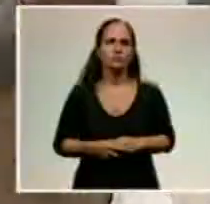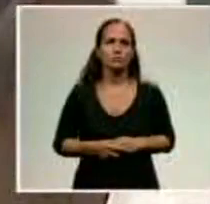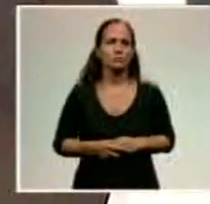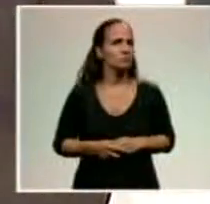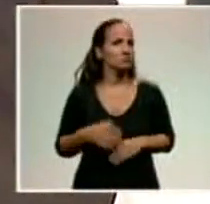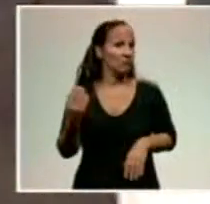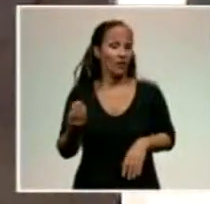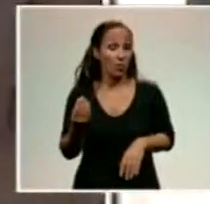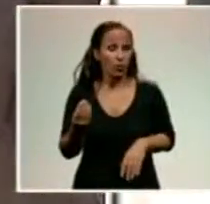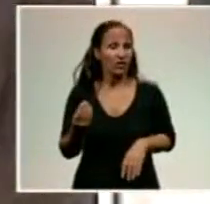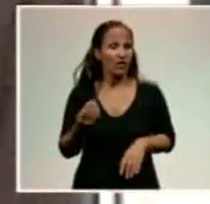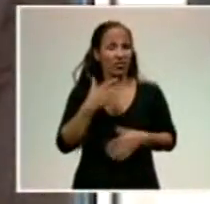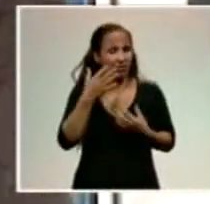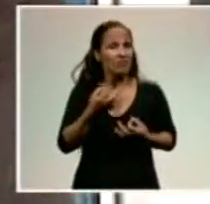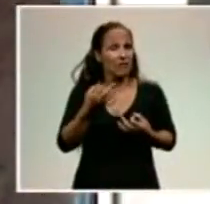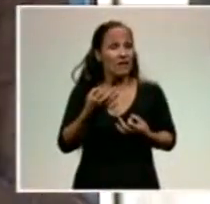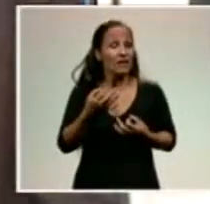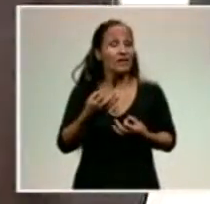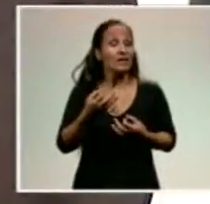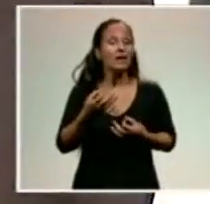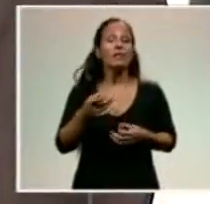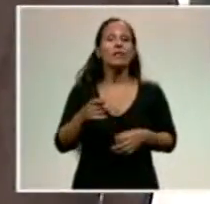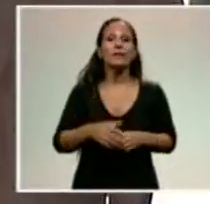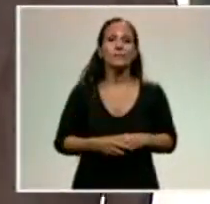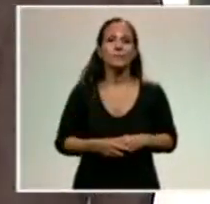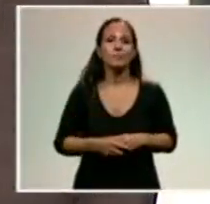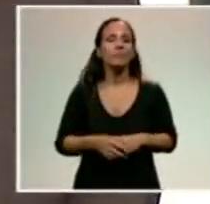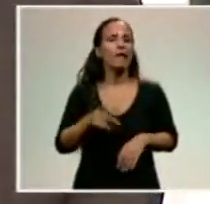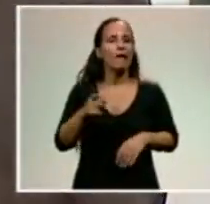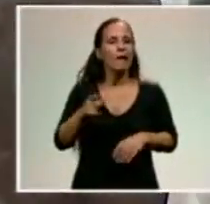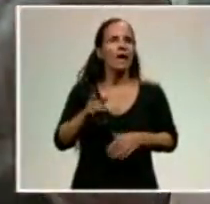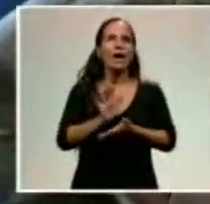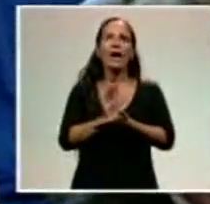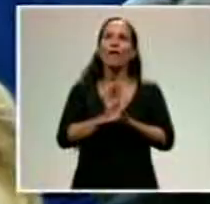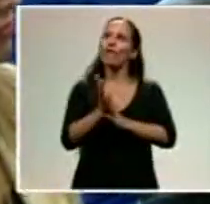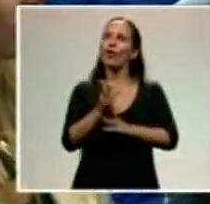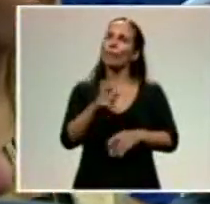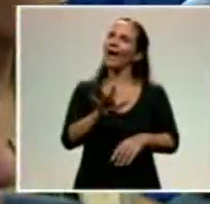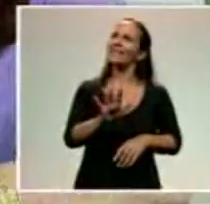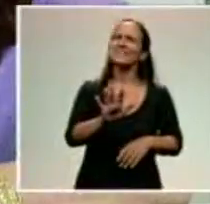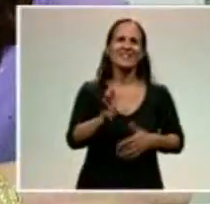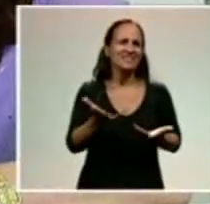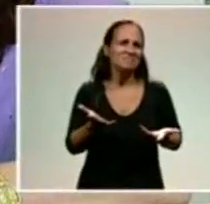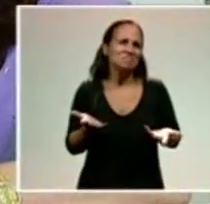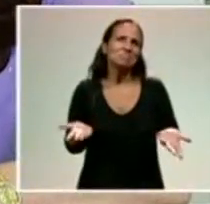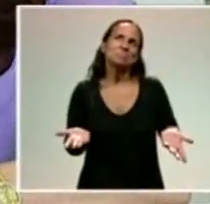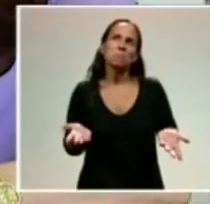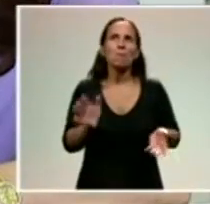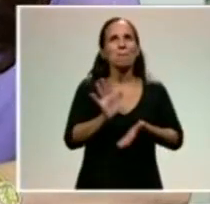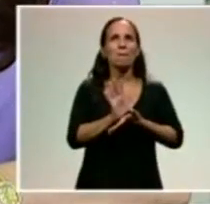porque realmente, si no, lo que estamos viviendo es simplemente